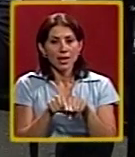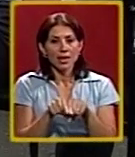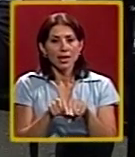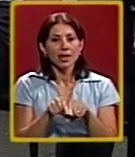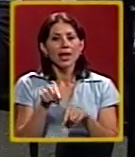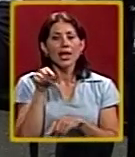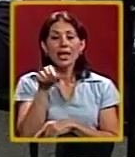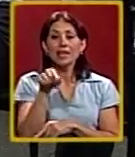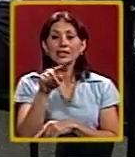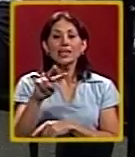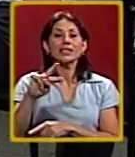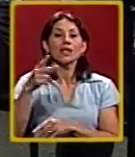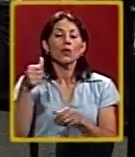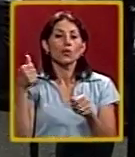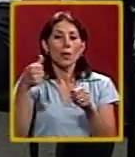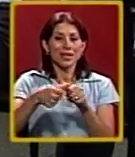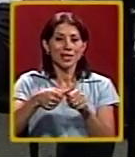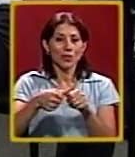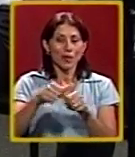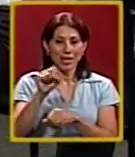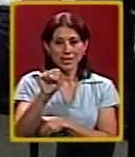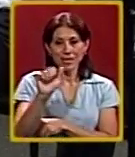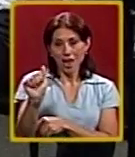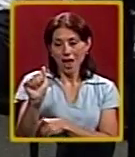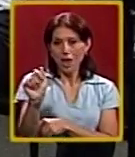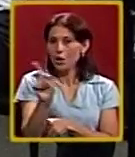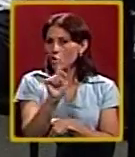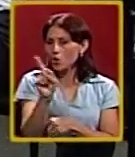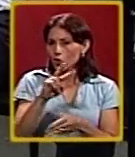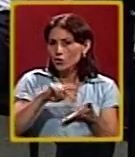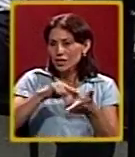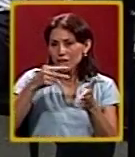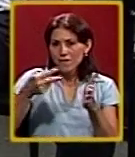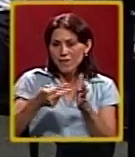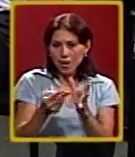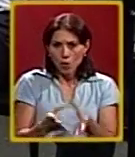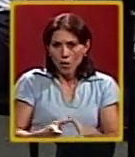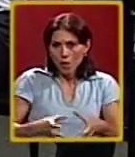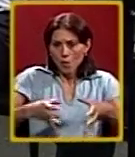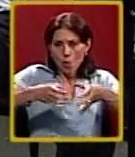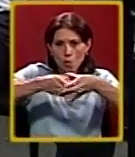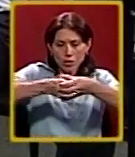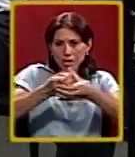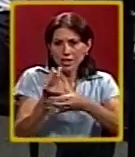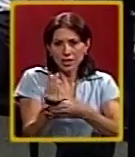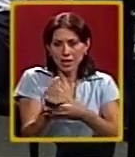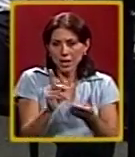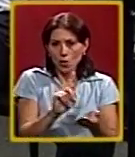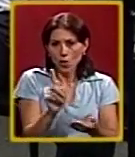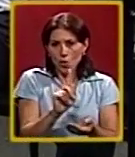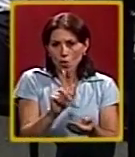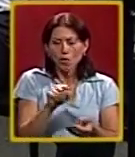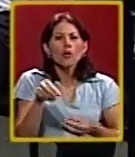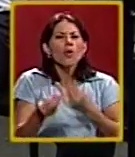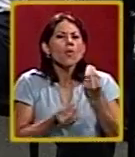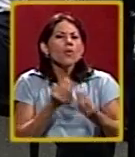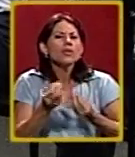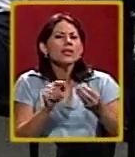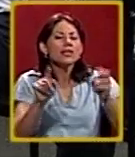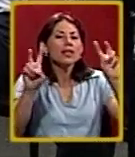ese segundo apellido S.A. no significa una bolsa de dinero. No. ¿Cómo está ese tema